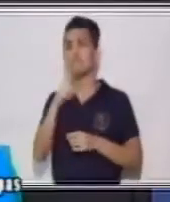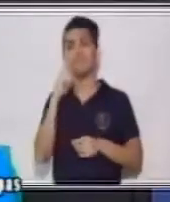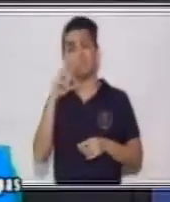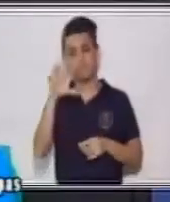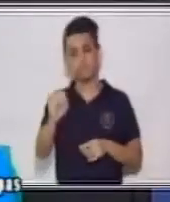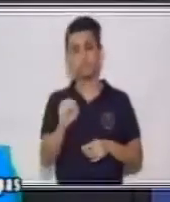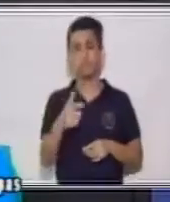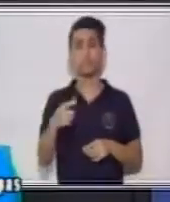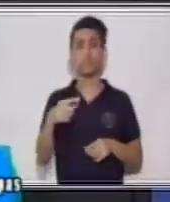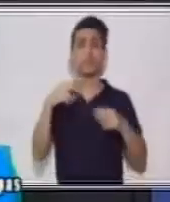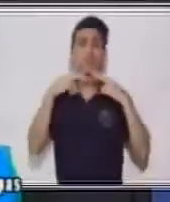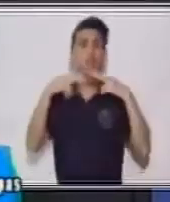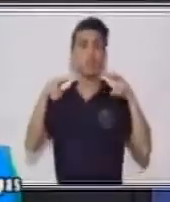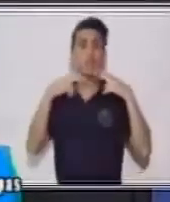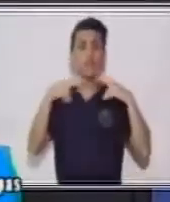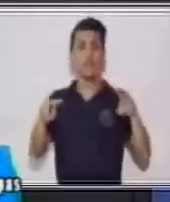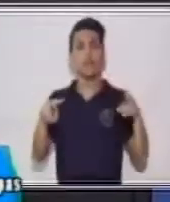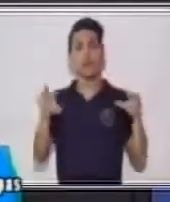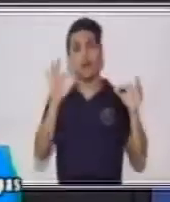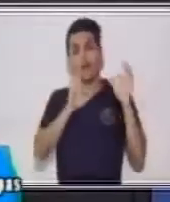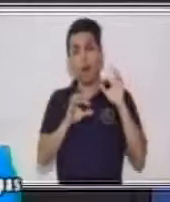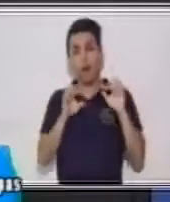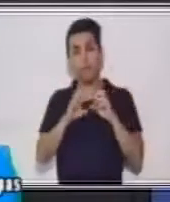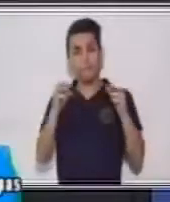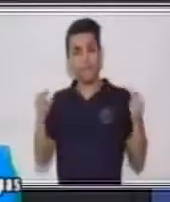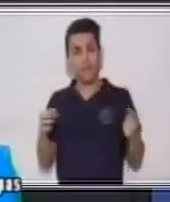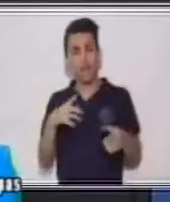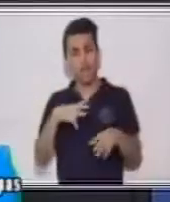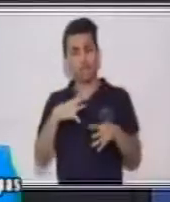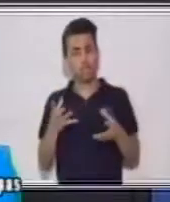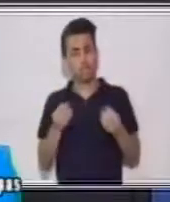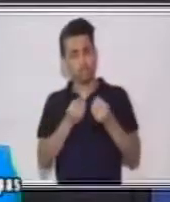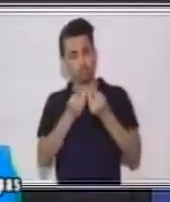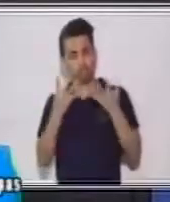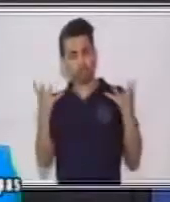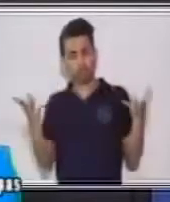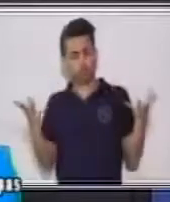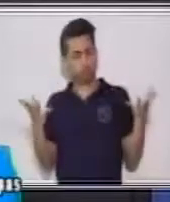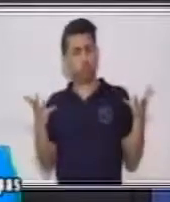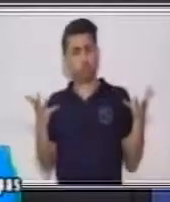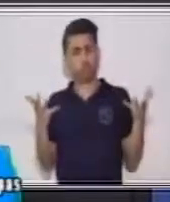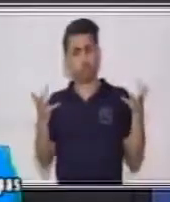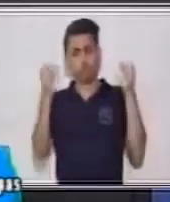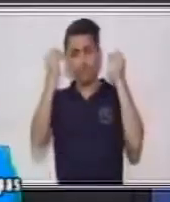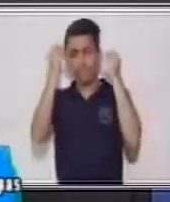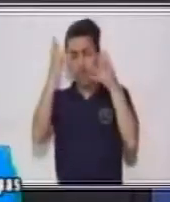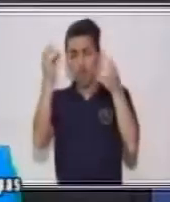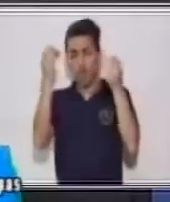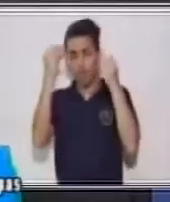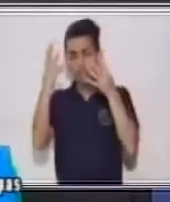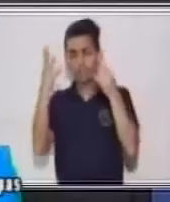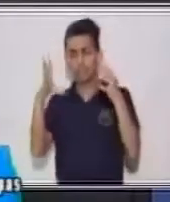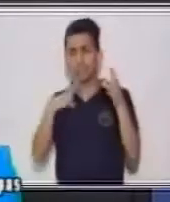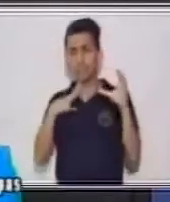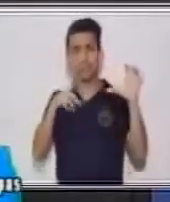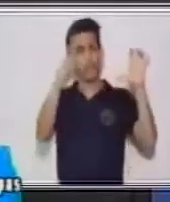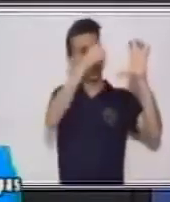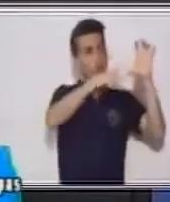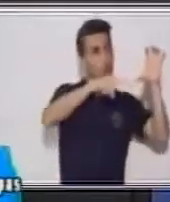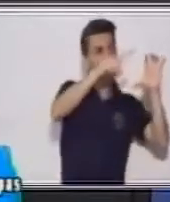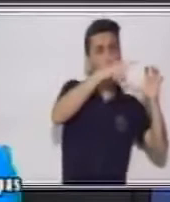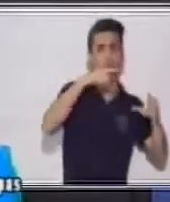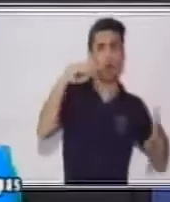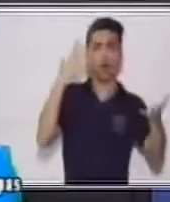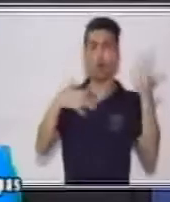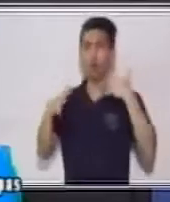en las noticias o en periódicos hay información que la utilizan donde hay algún círculo con colores,